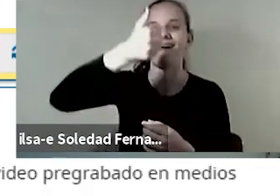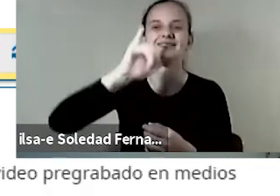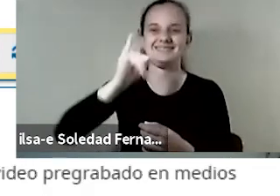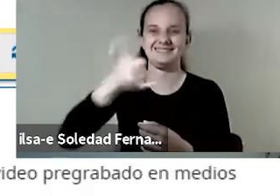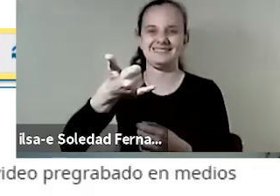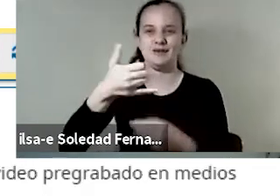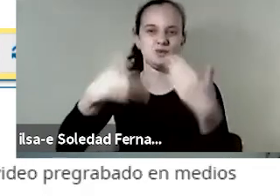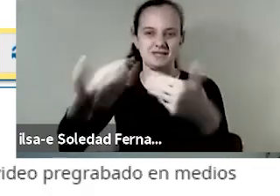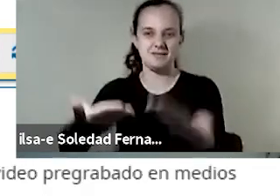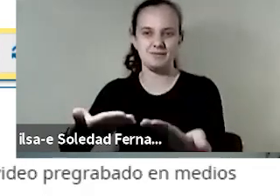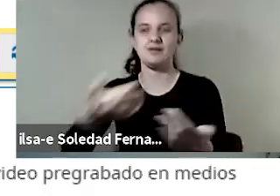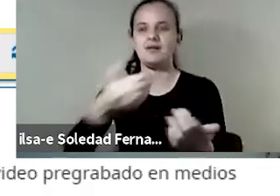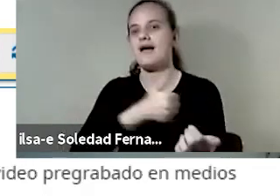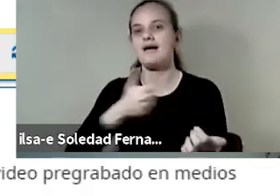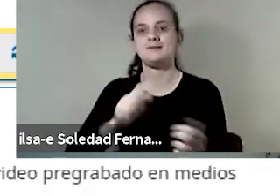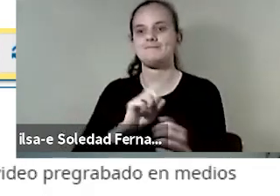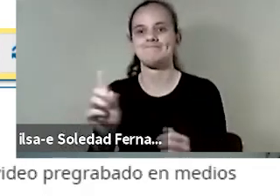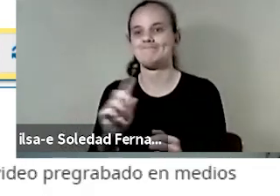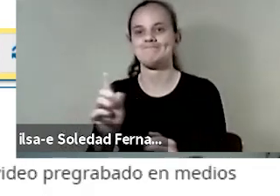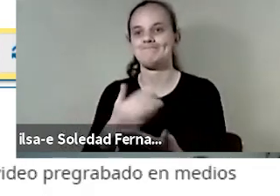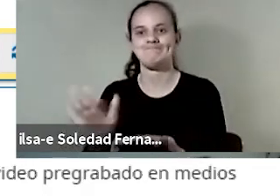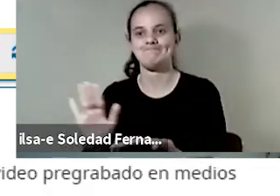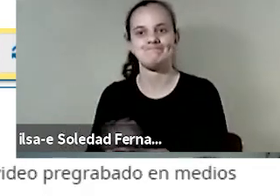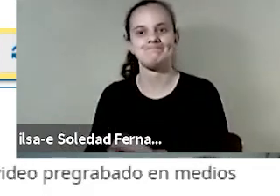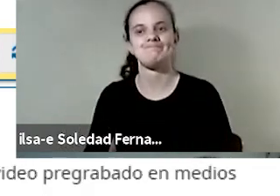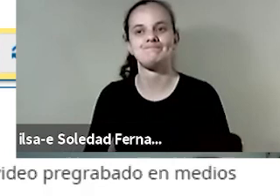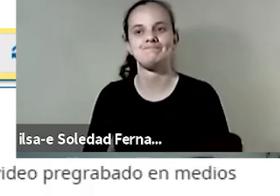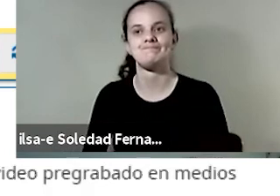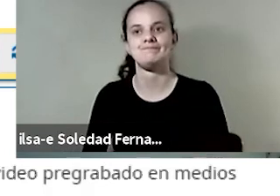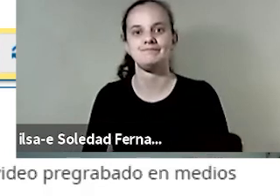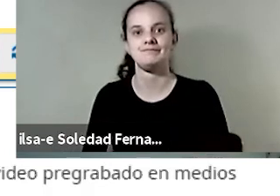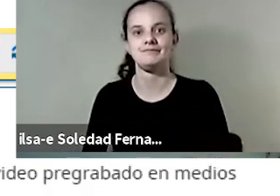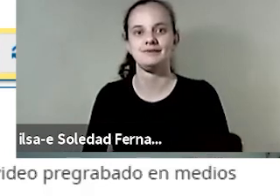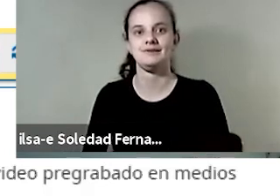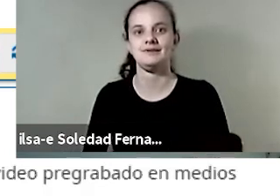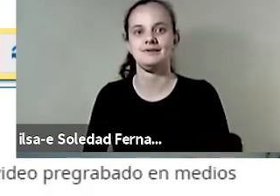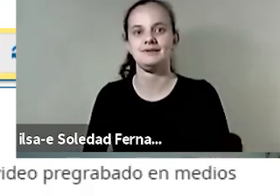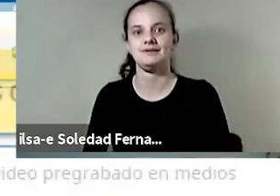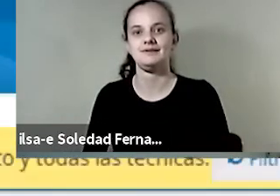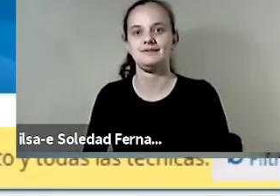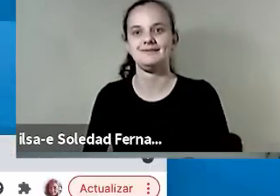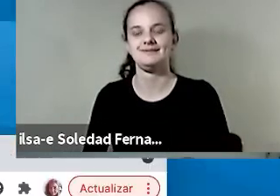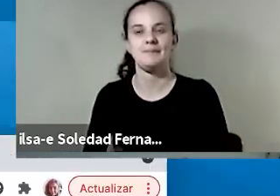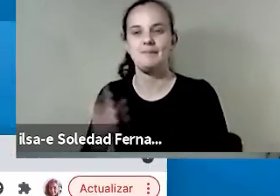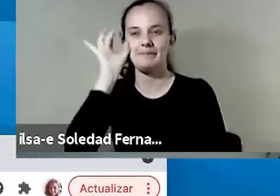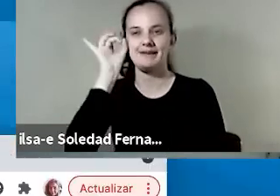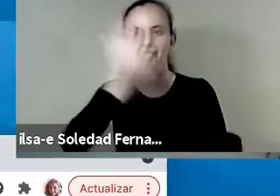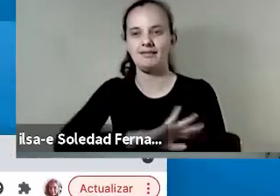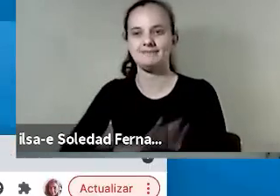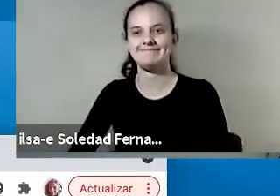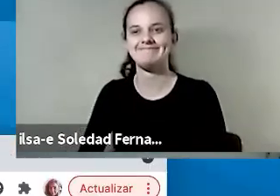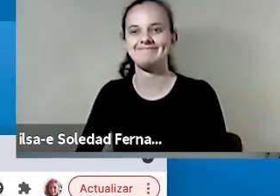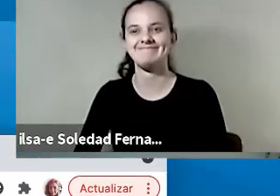con las de nivel A y empezar a leer cuáles son las que sí deberíamos estar utilizando. También,